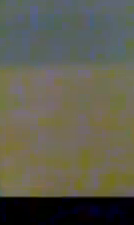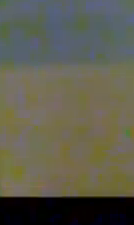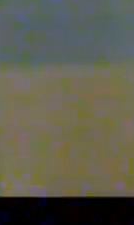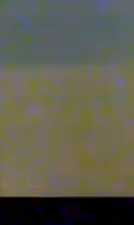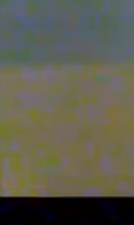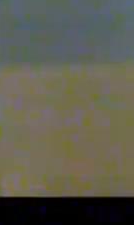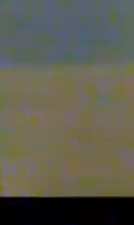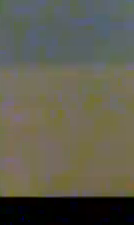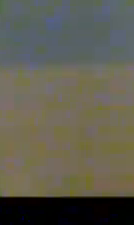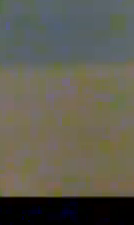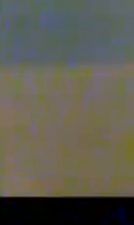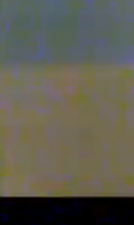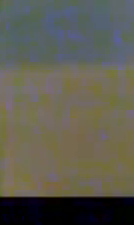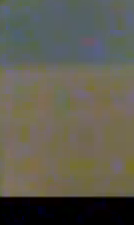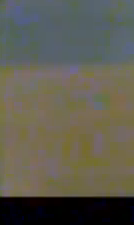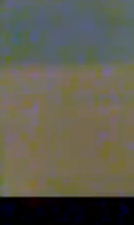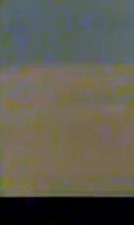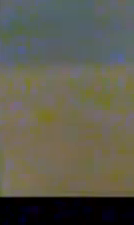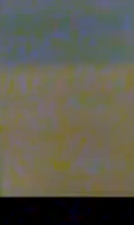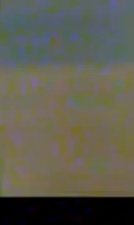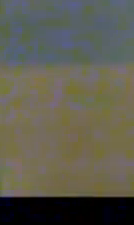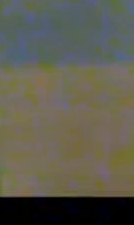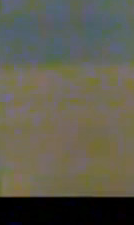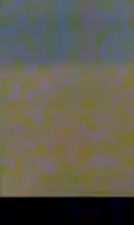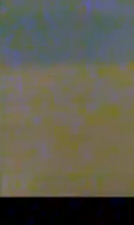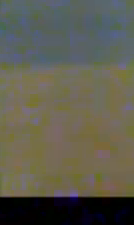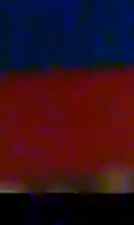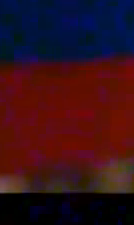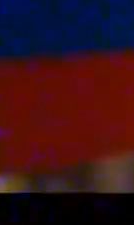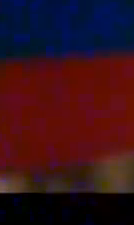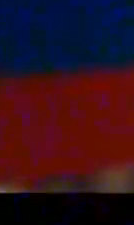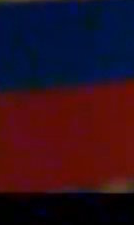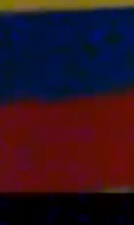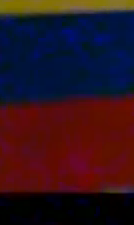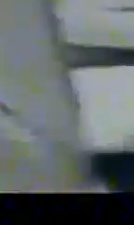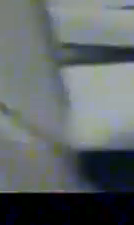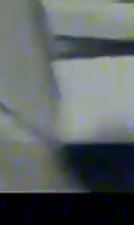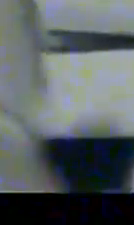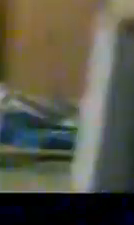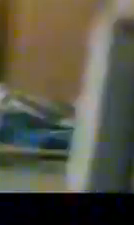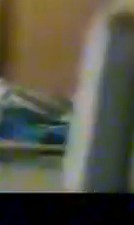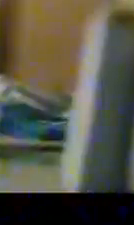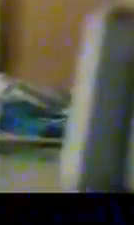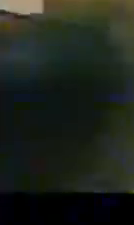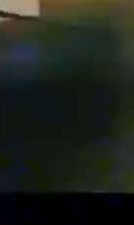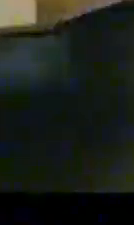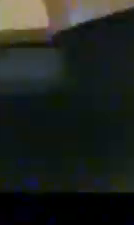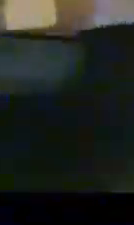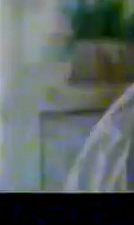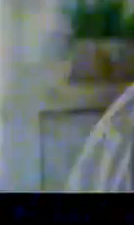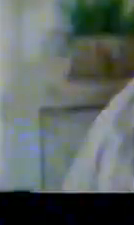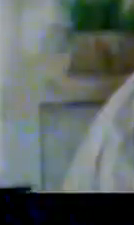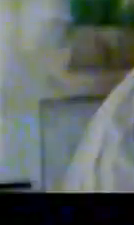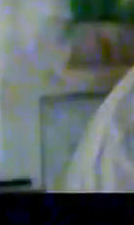más te guste. Extra fibra, extra calcio o deslactosada. Seguimos decididos a